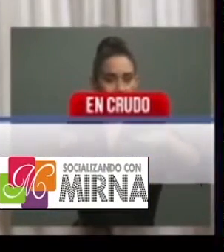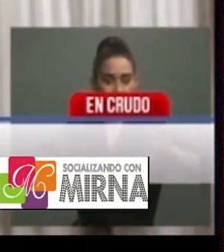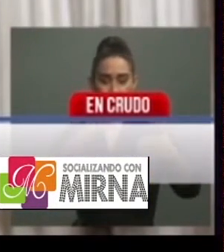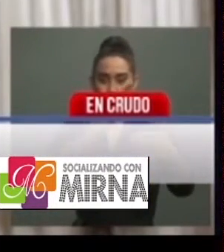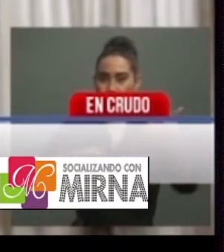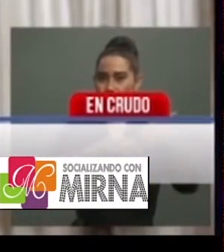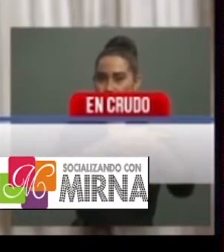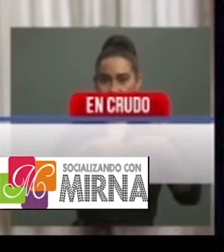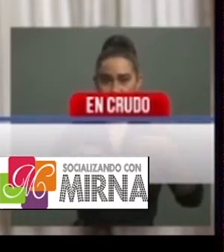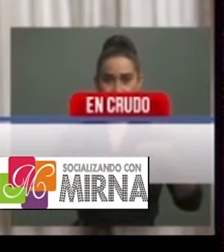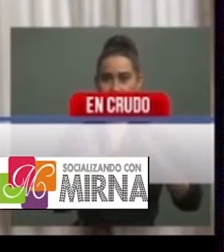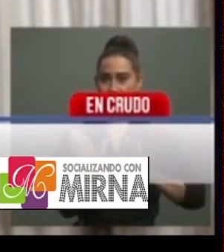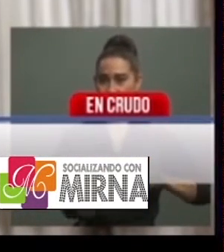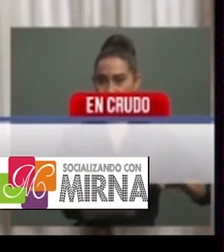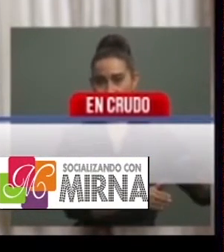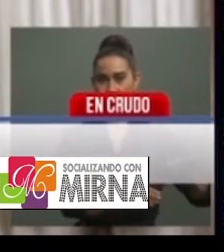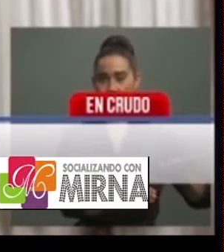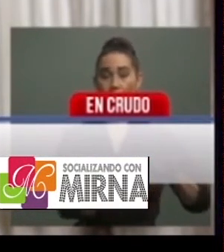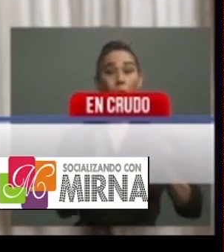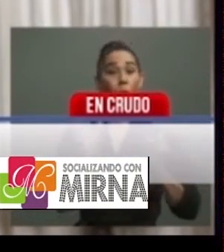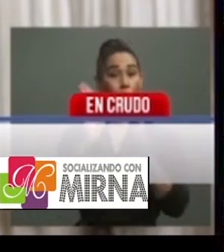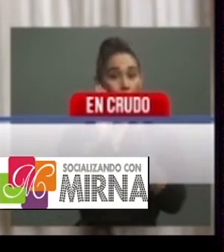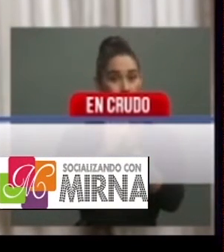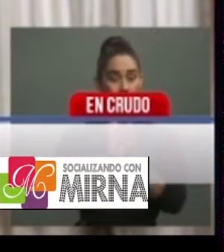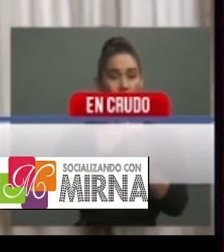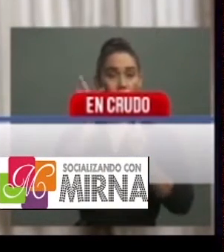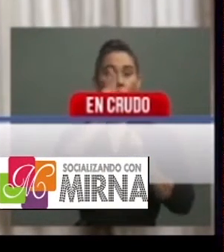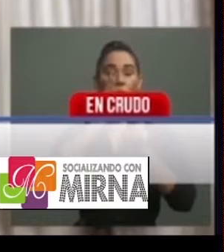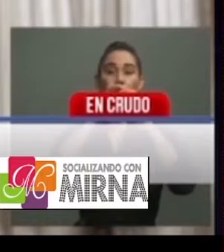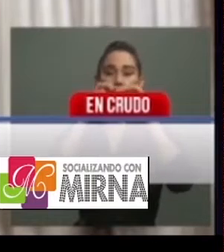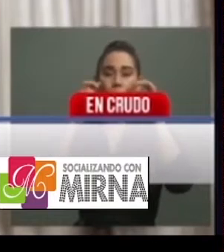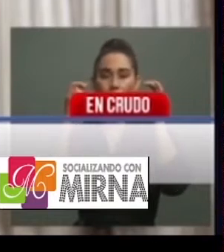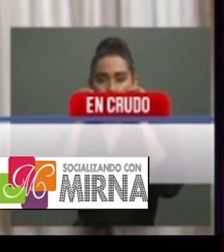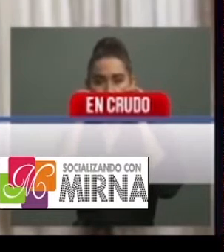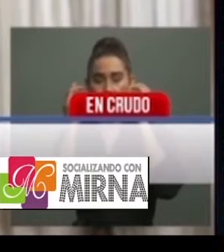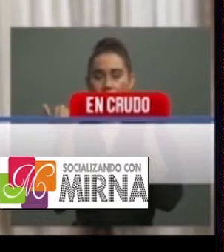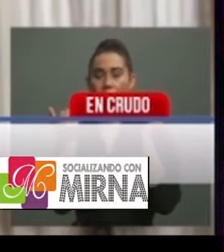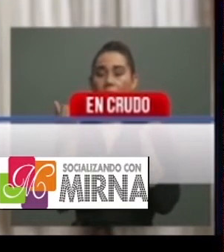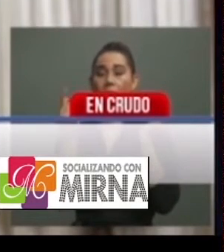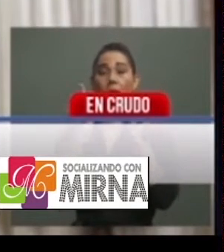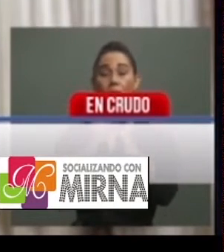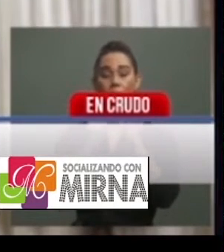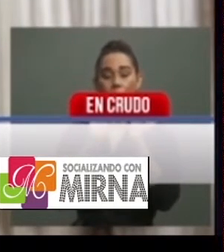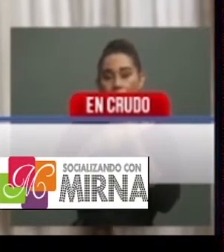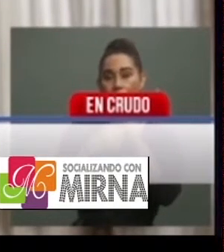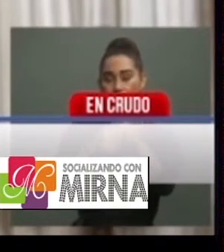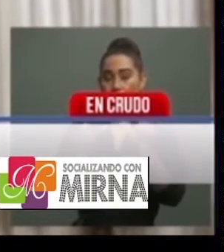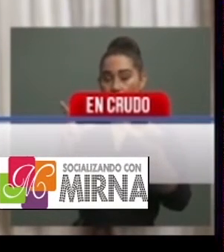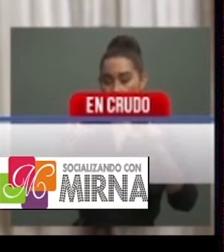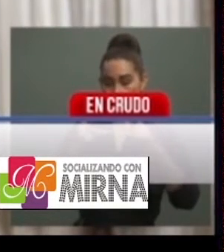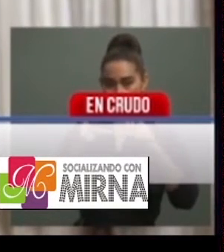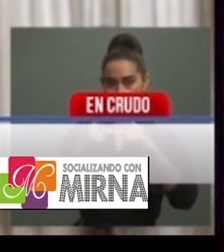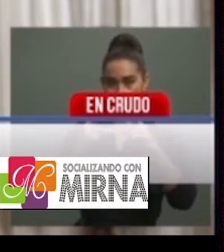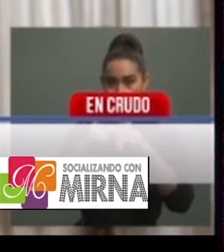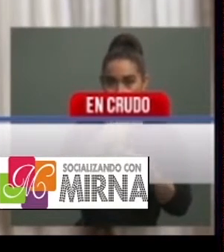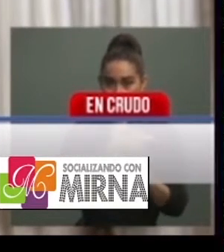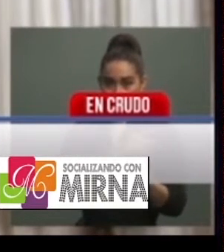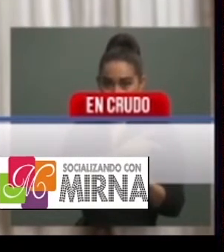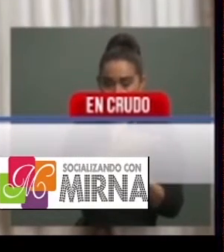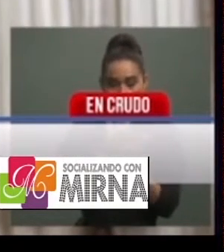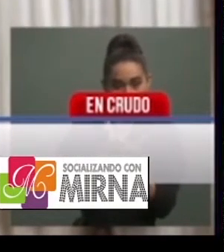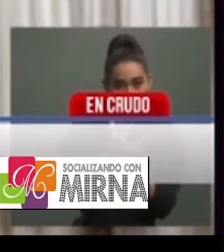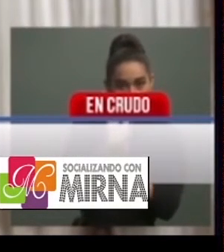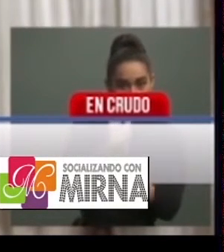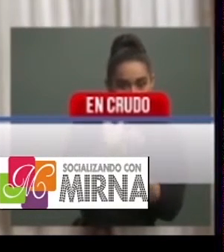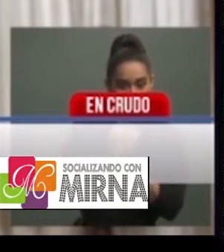decidió hacerla y que sorprendió hasta el ministro de Salud. El ministro de Salud no ha dicho nada, pero dicen que sorprendió